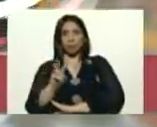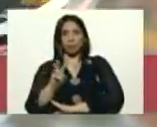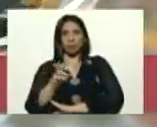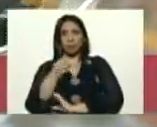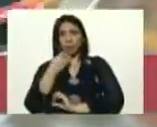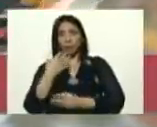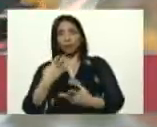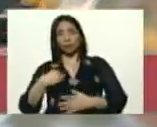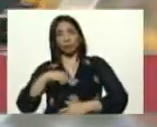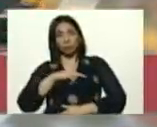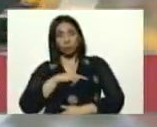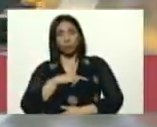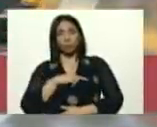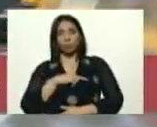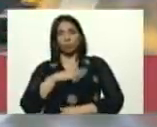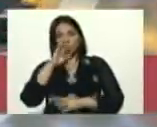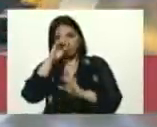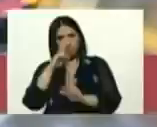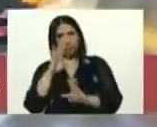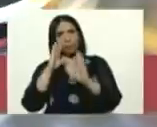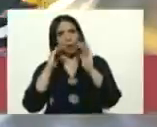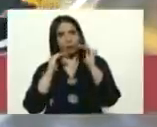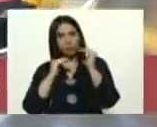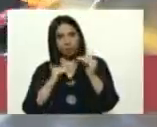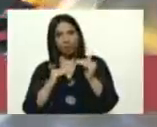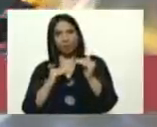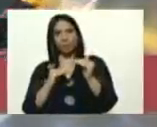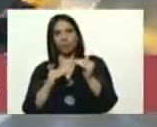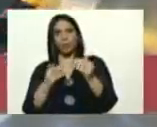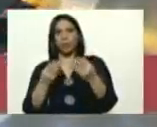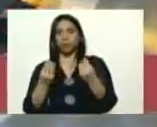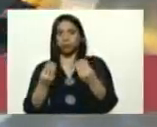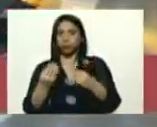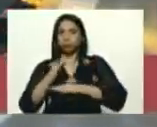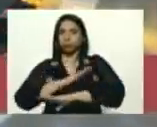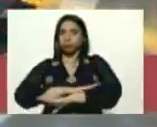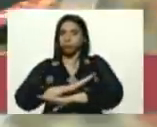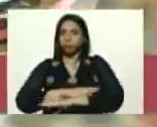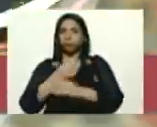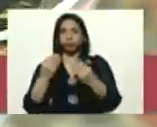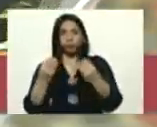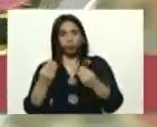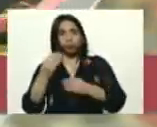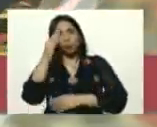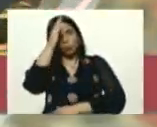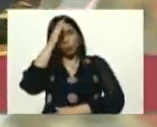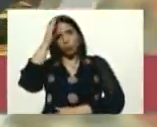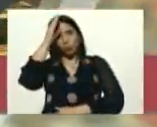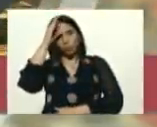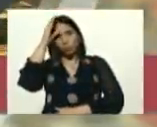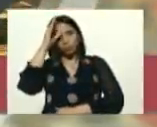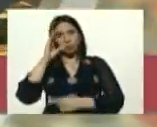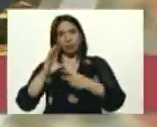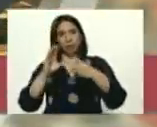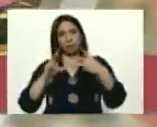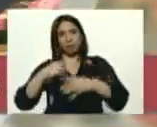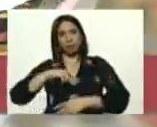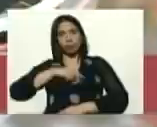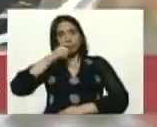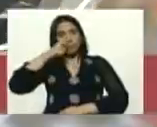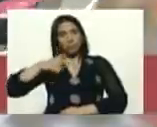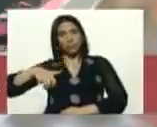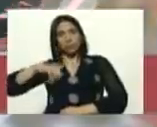si nosotros cumplimos y atendemos con mucha disciplina y mucha conciencia, que es característico de nuestro pueblo,